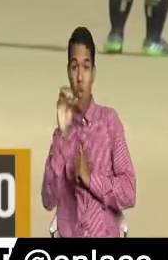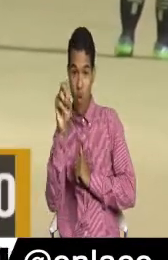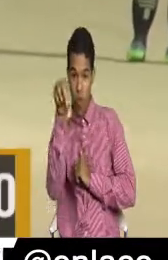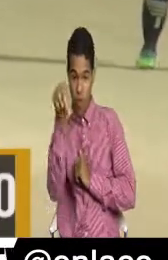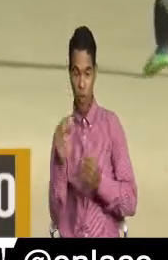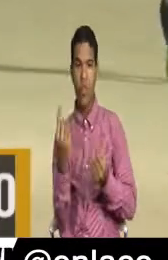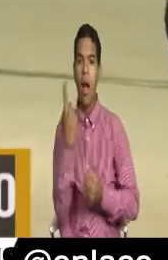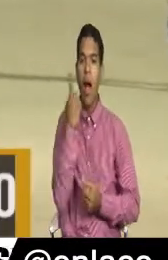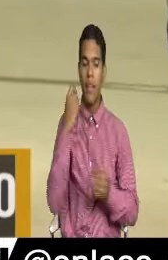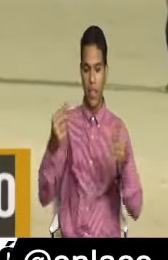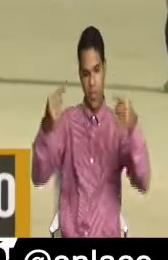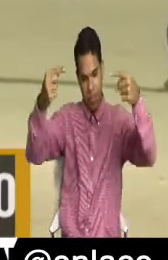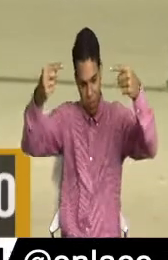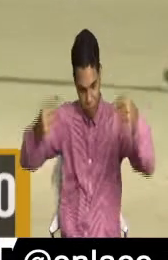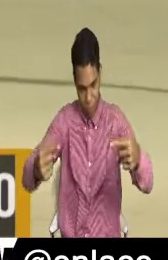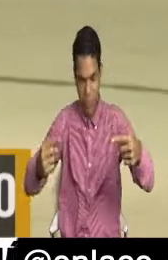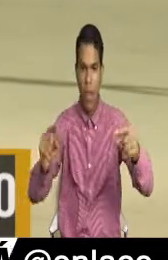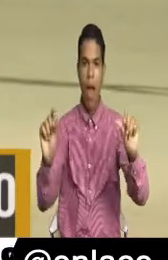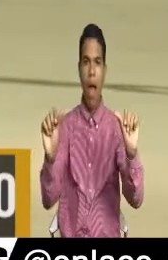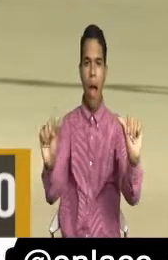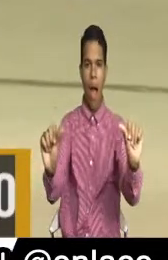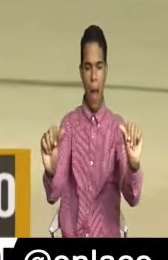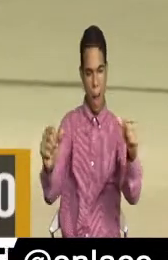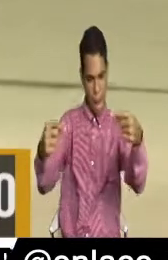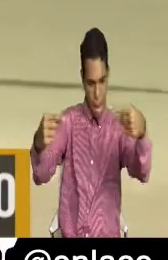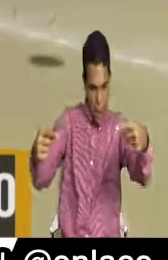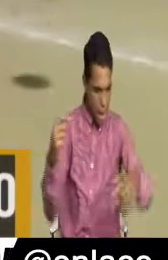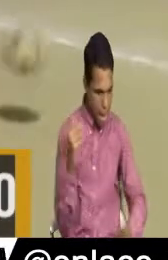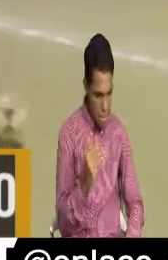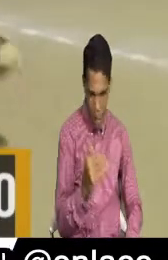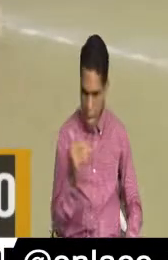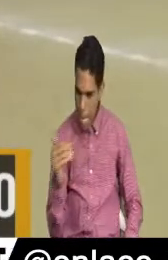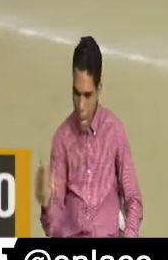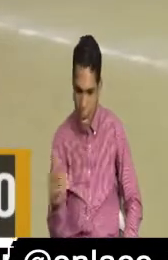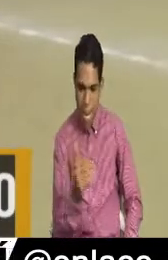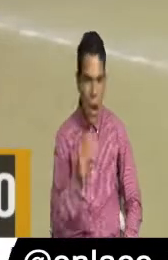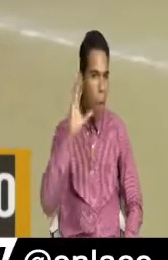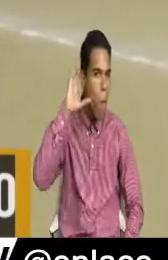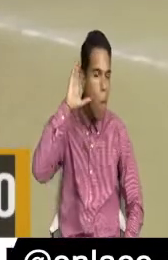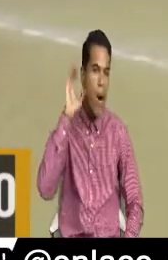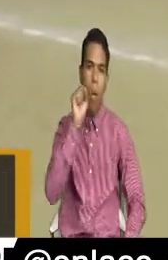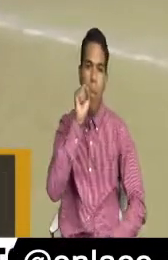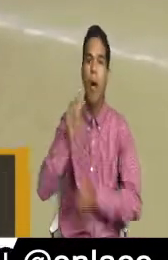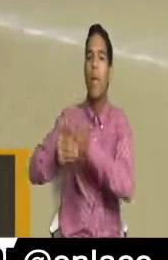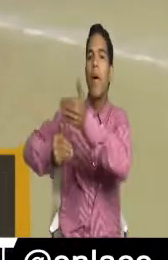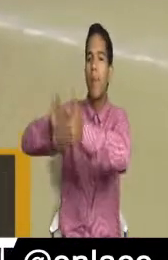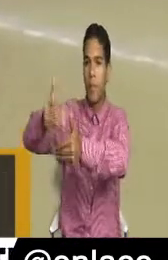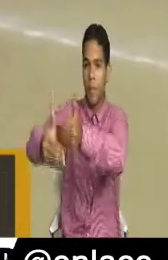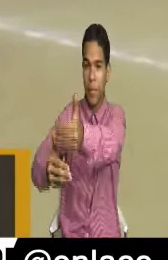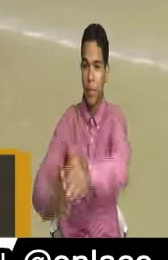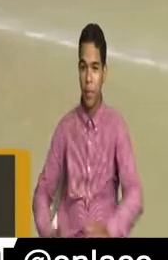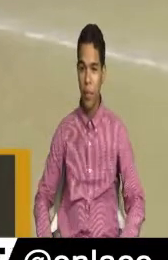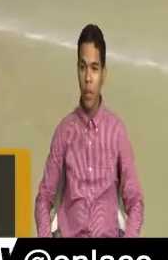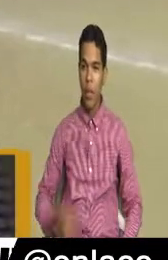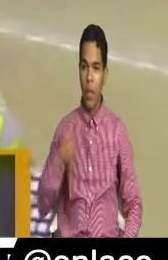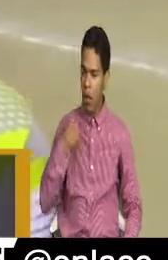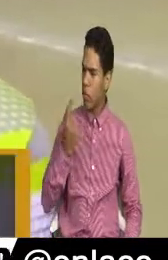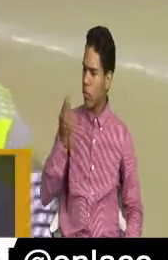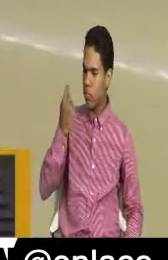del torneo municipal femenino que se viene desarrollando en la ciudad. Desde hace rato venimos complementándonos como